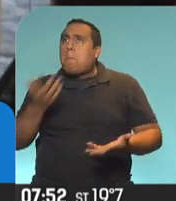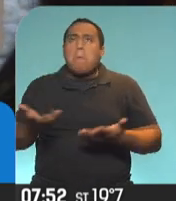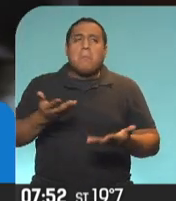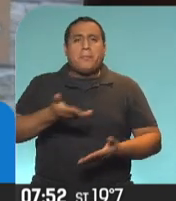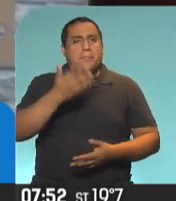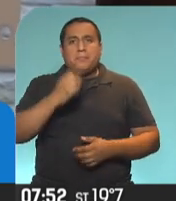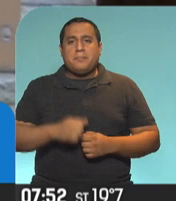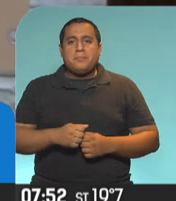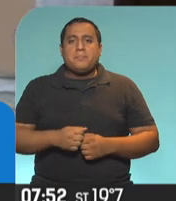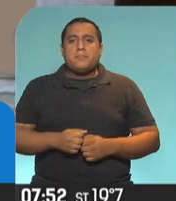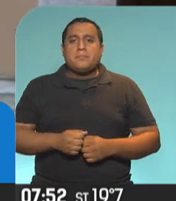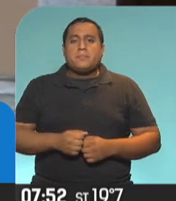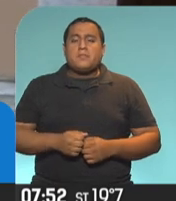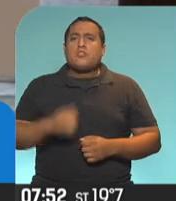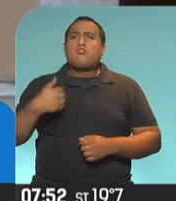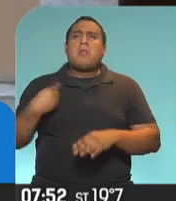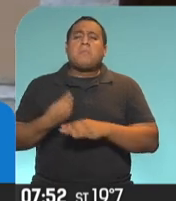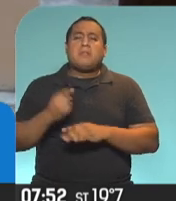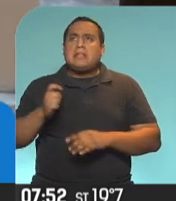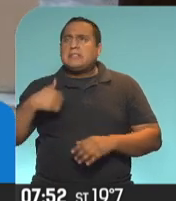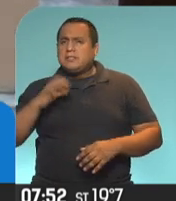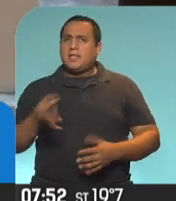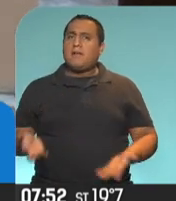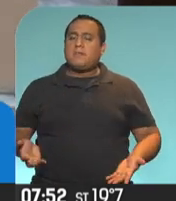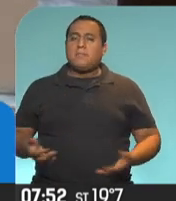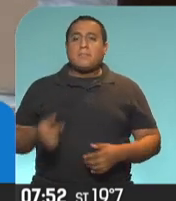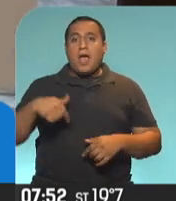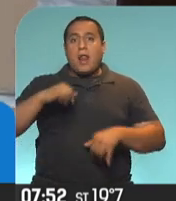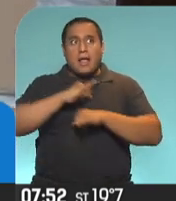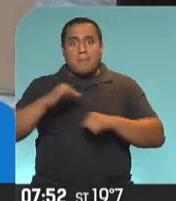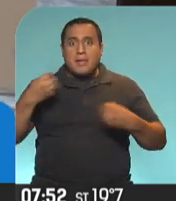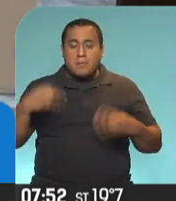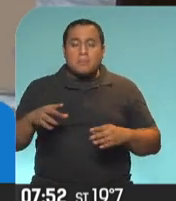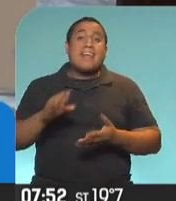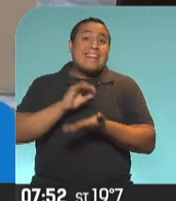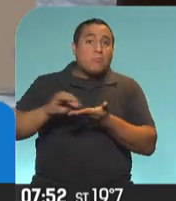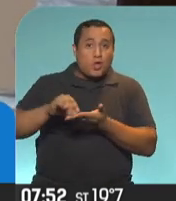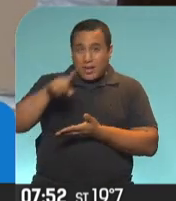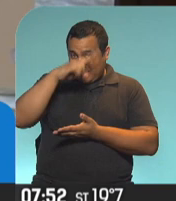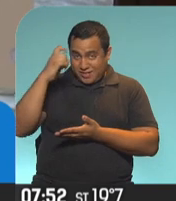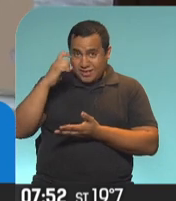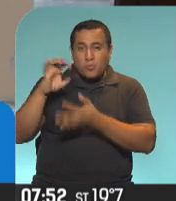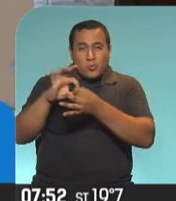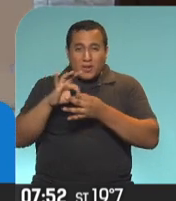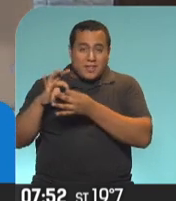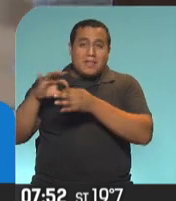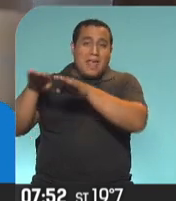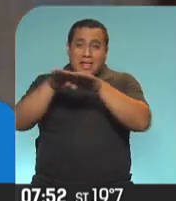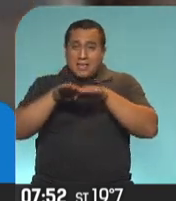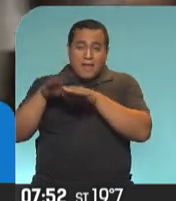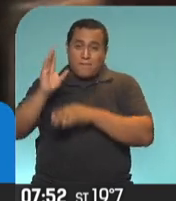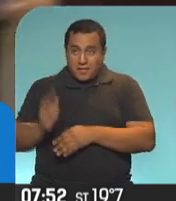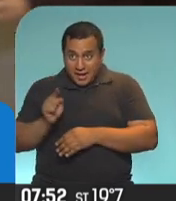oa quién representa yo sí sé a quién fernando la campaña el diputado nacional de unidad y equidad federal